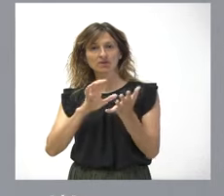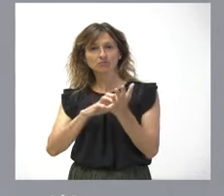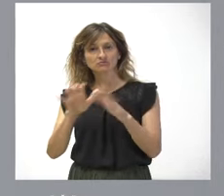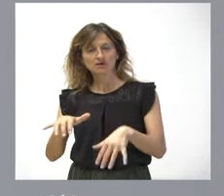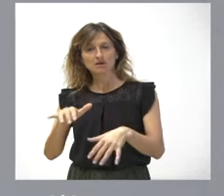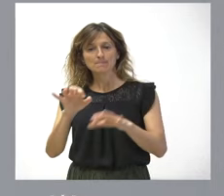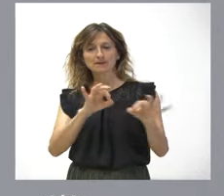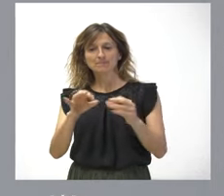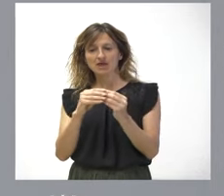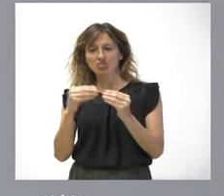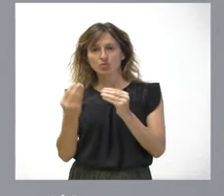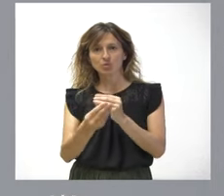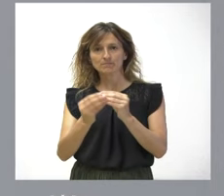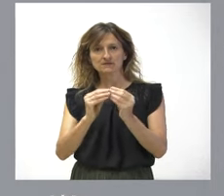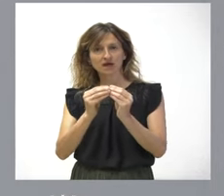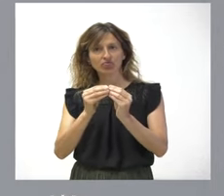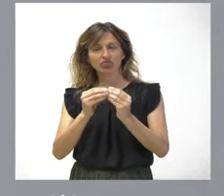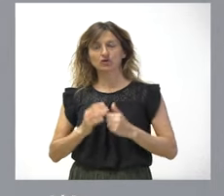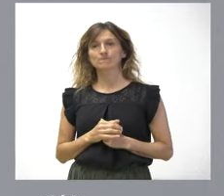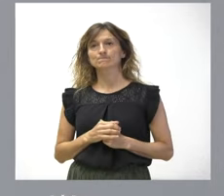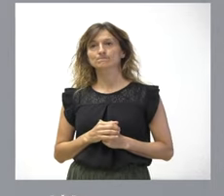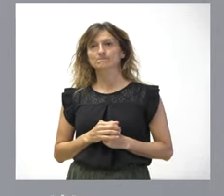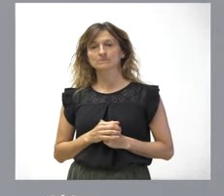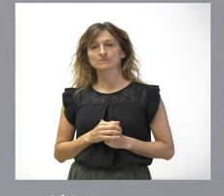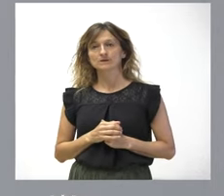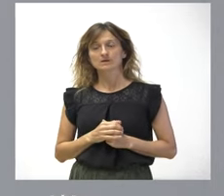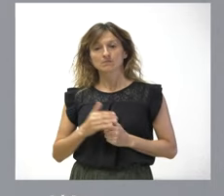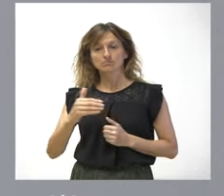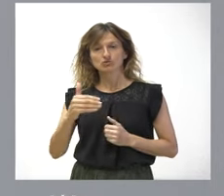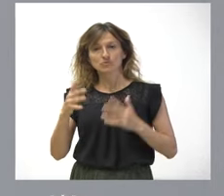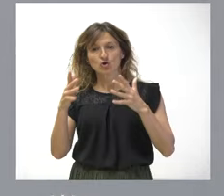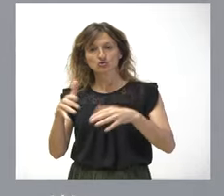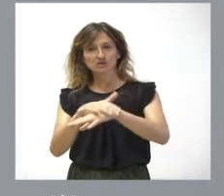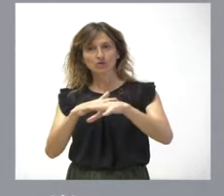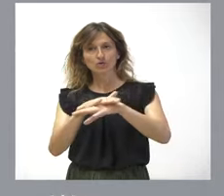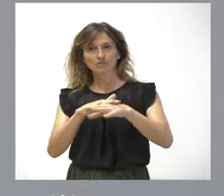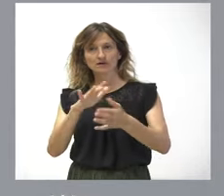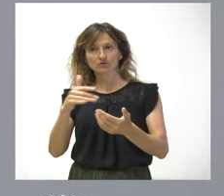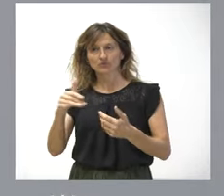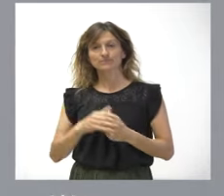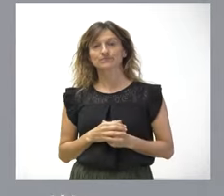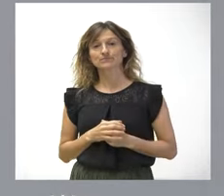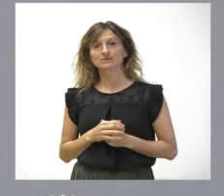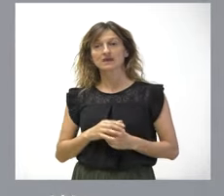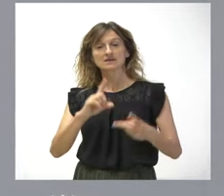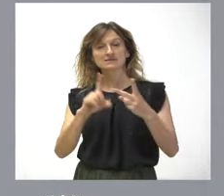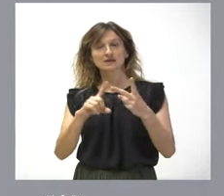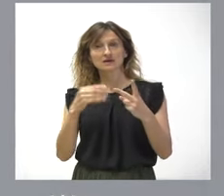documentación correspondiente y por tanto será uno de los próximos consejos de gobierno la segunda cuestión que usted plantea el anuncio en relación